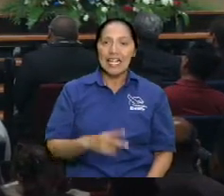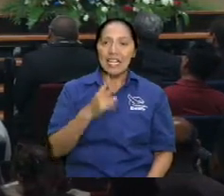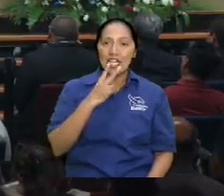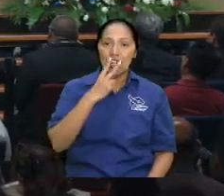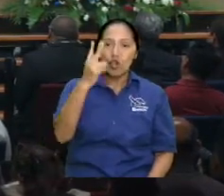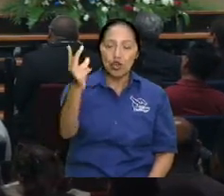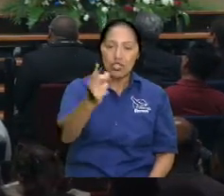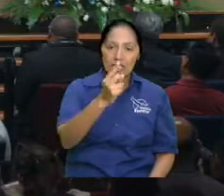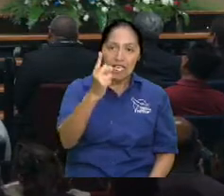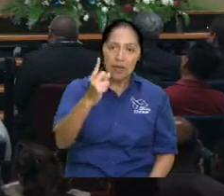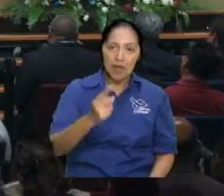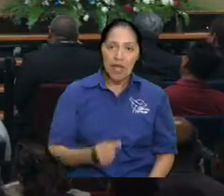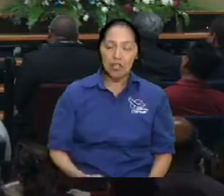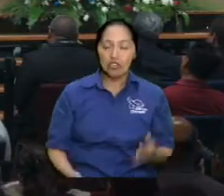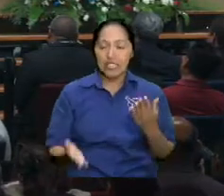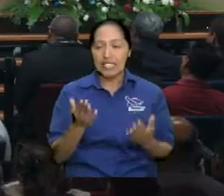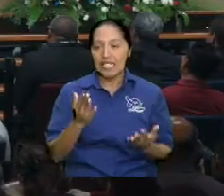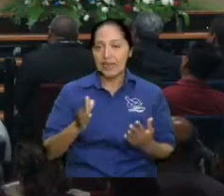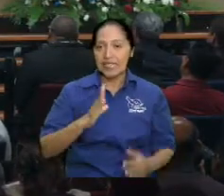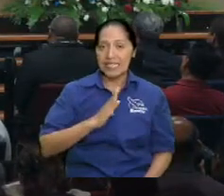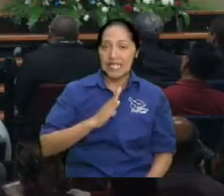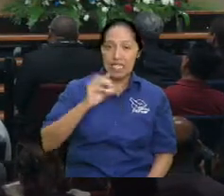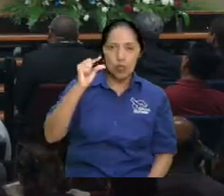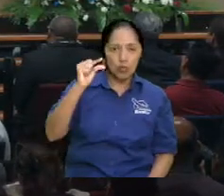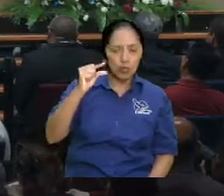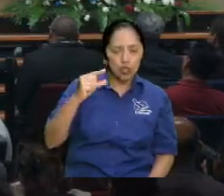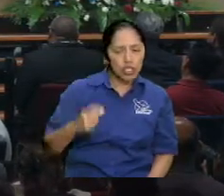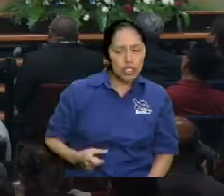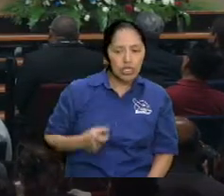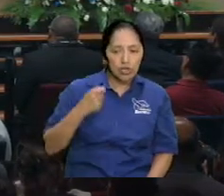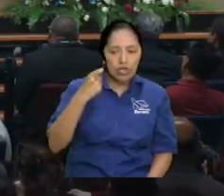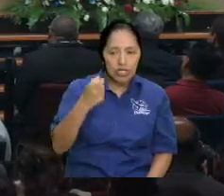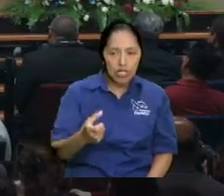no pienses que Dios no te ama y que se olvidó de ti.